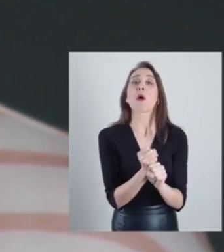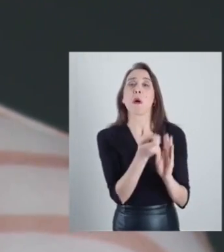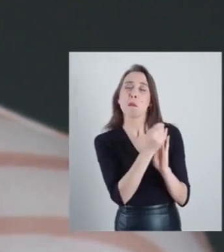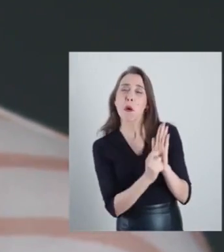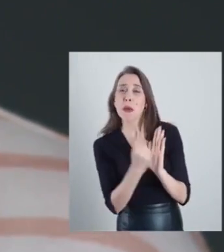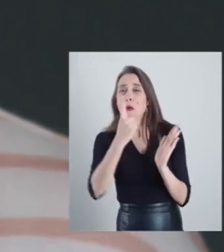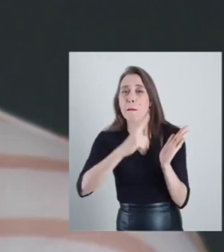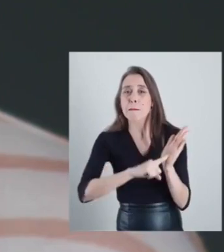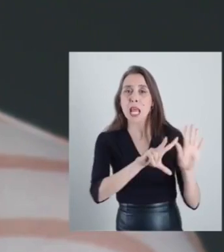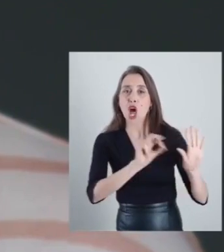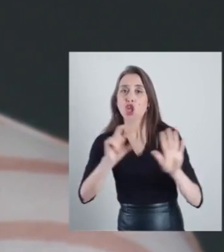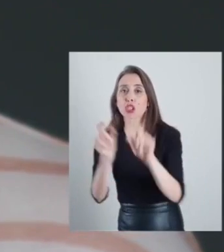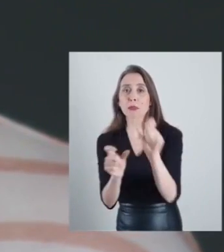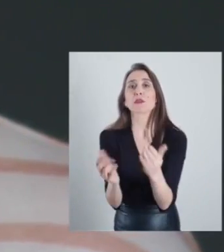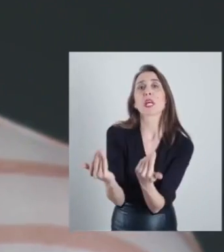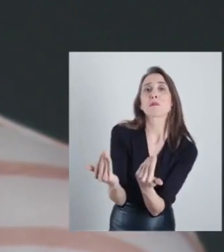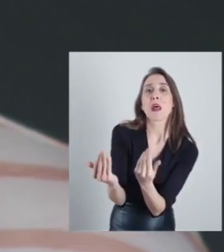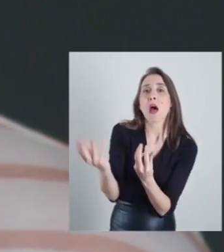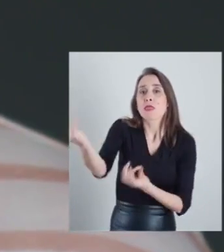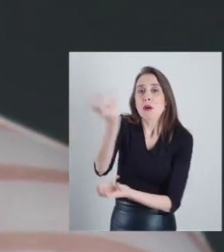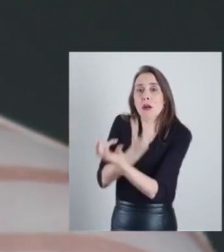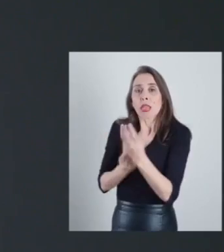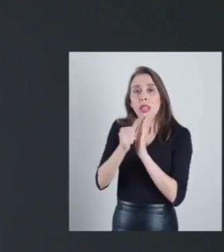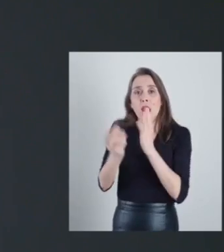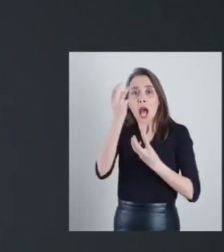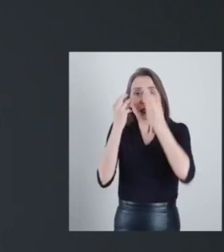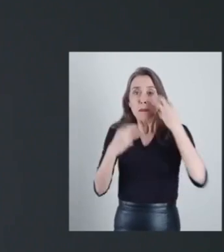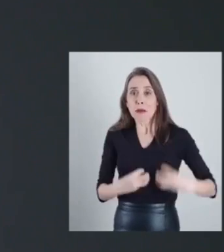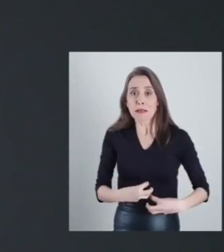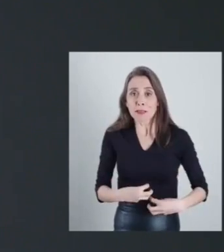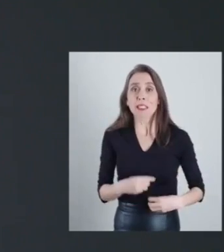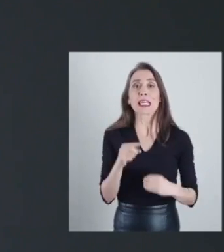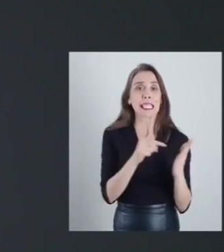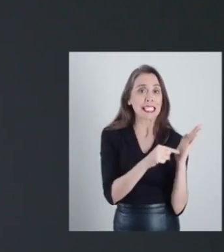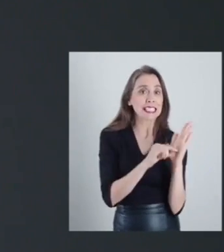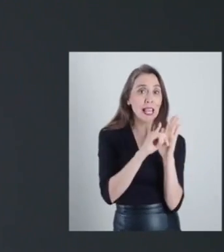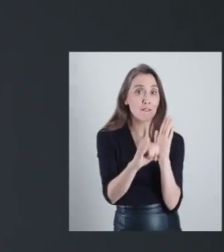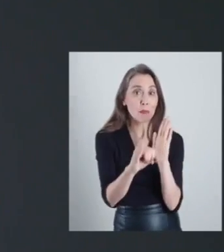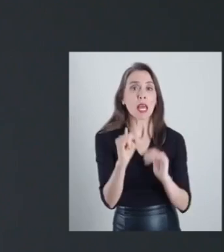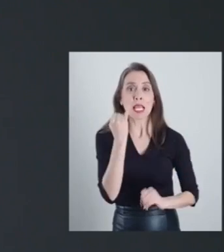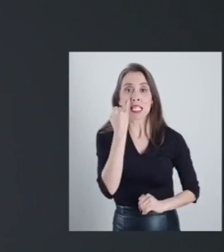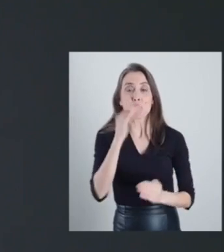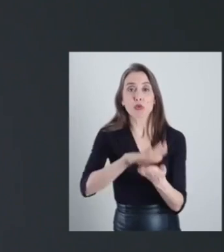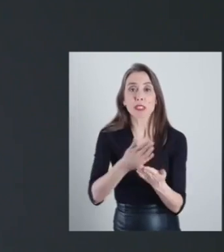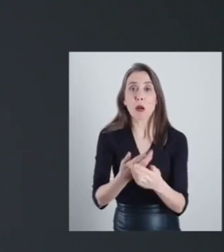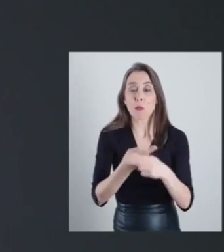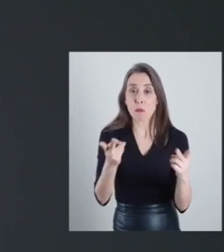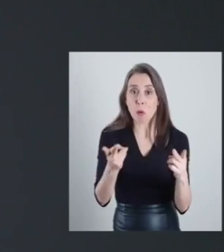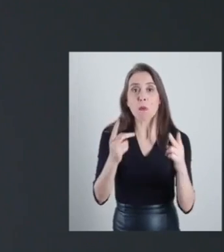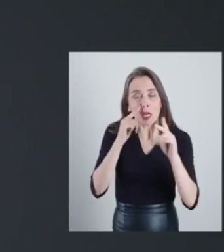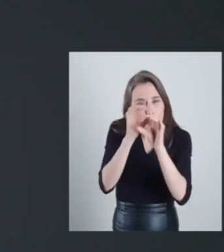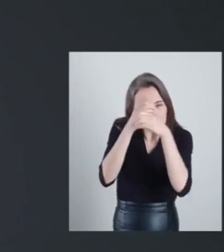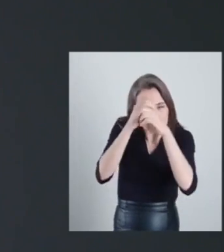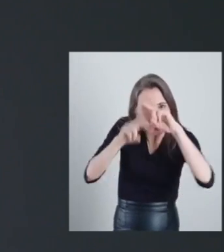promedio 1.800 personas que esperan ser trasplantadas. Esa información sirve para que el Instituto de Salud Pública identifique, por